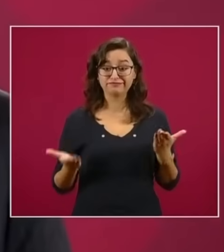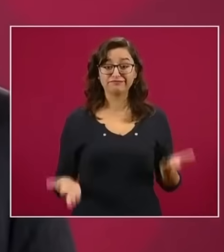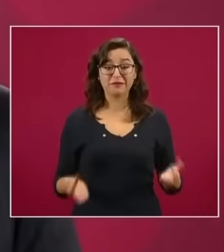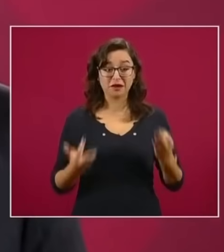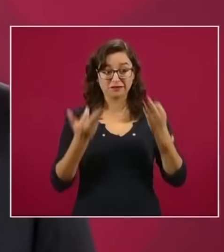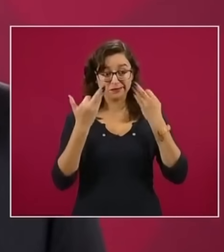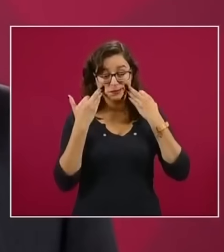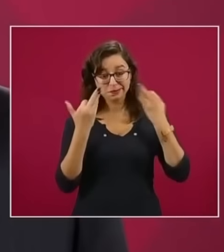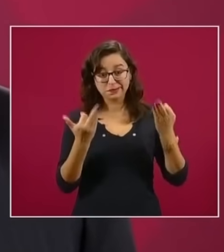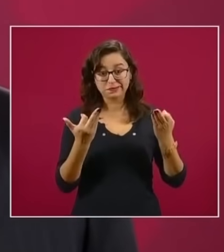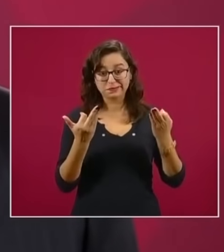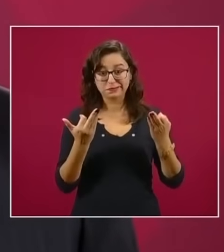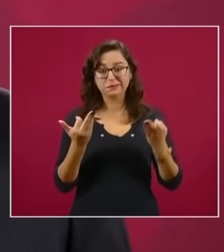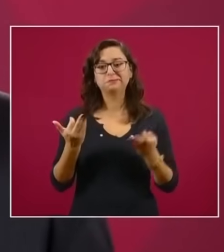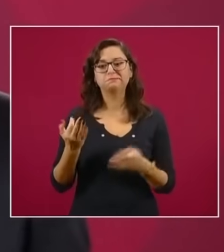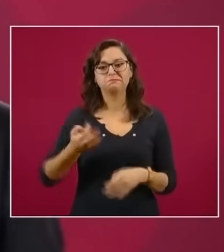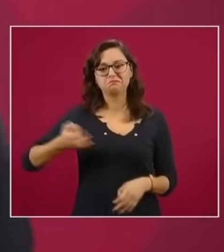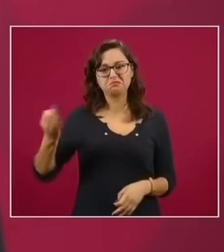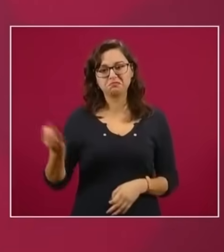constatando